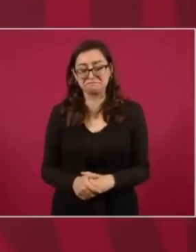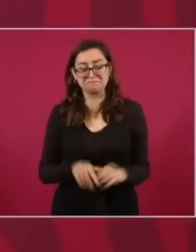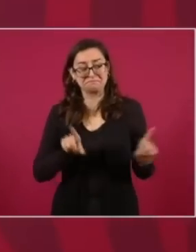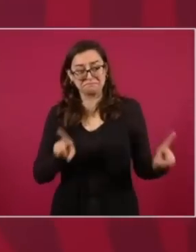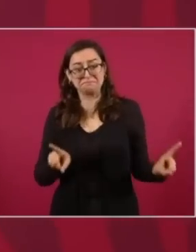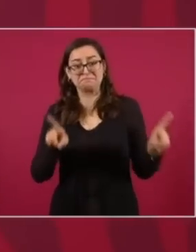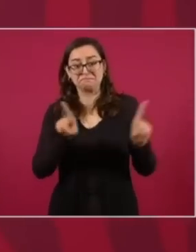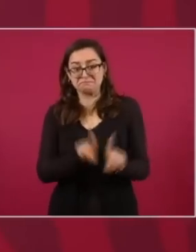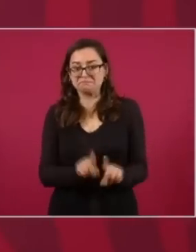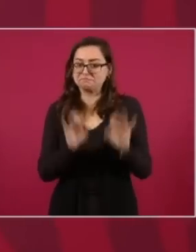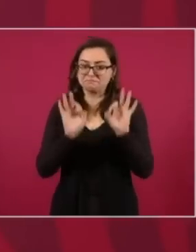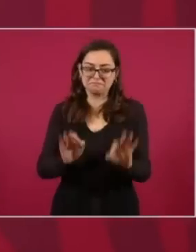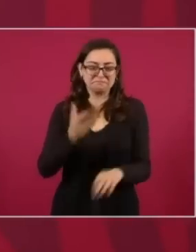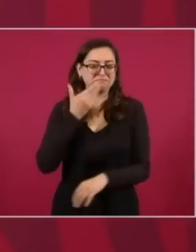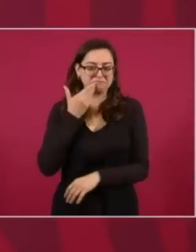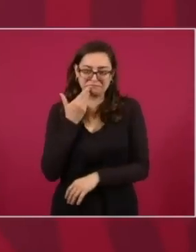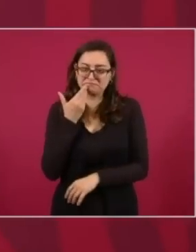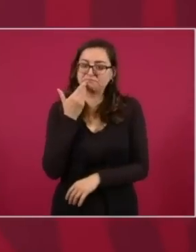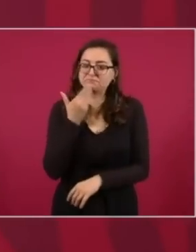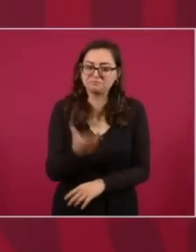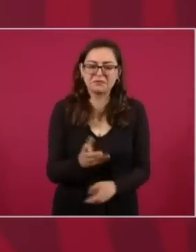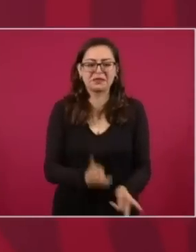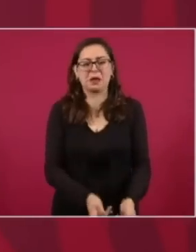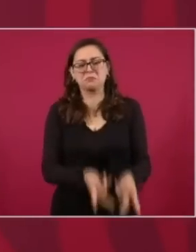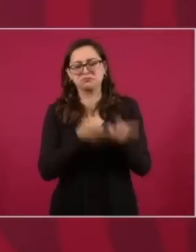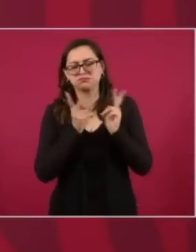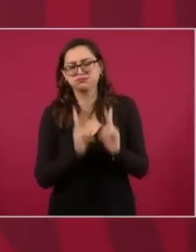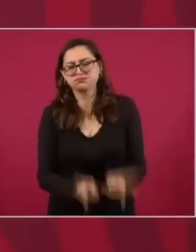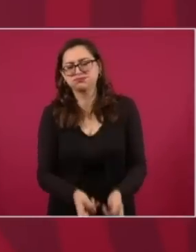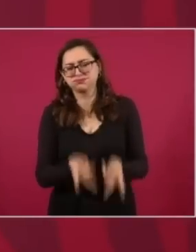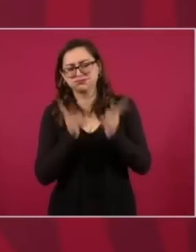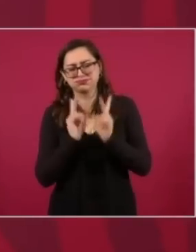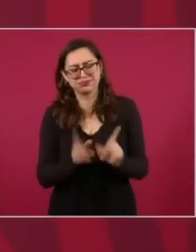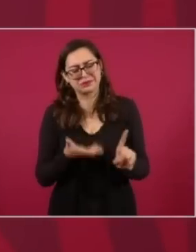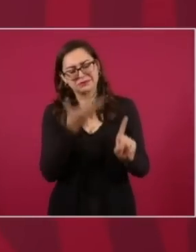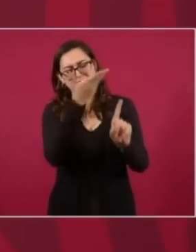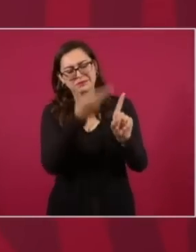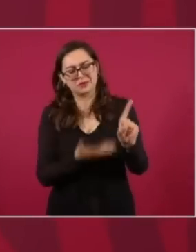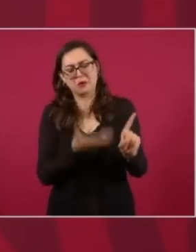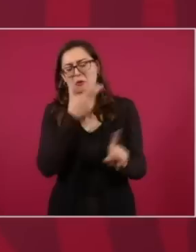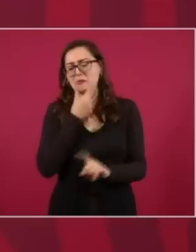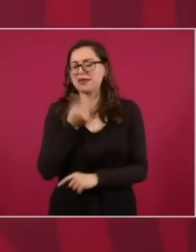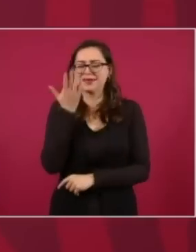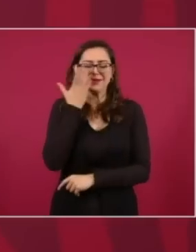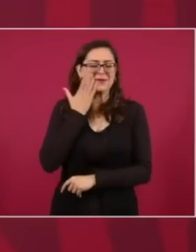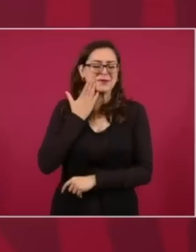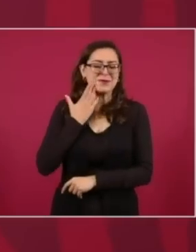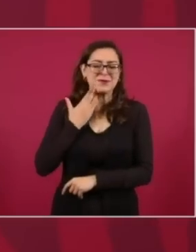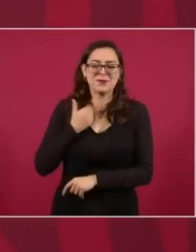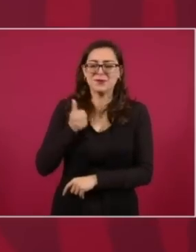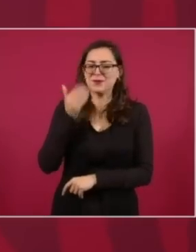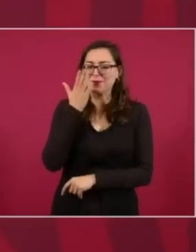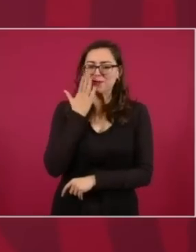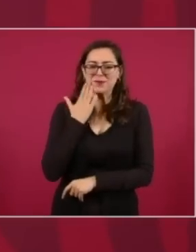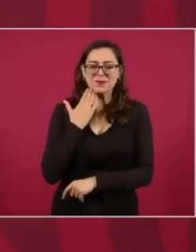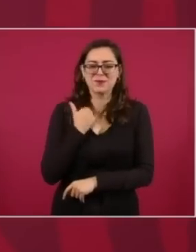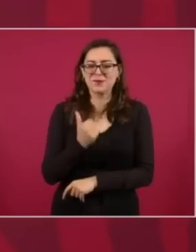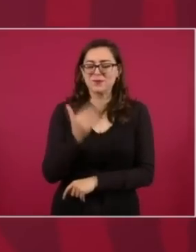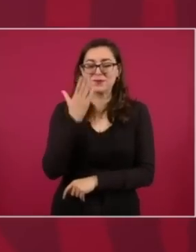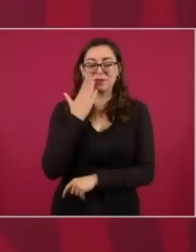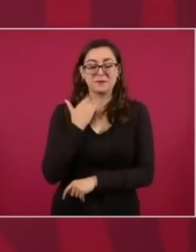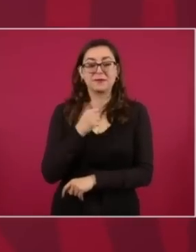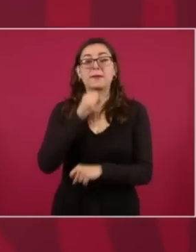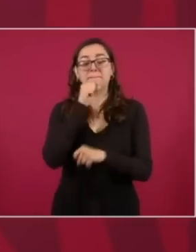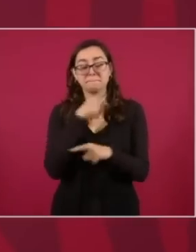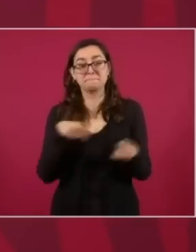temas que se trataron como política energética, en donde se externó el deseo de aclarar los malos entendidos en este tema, aunque ese día, y eso